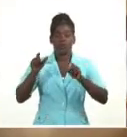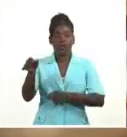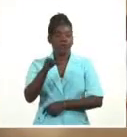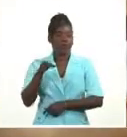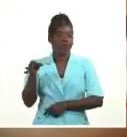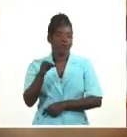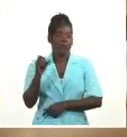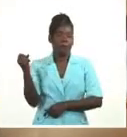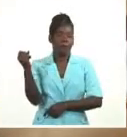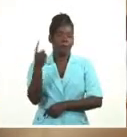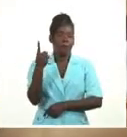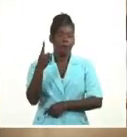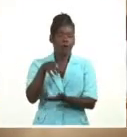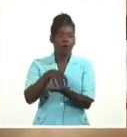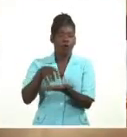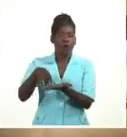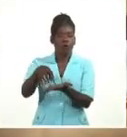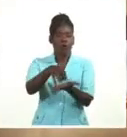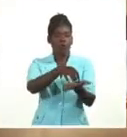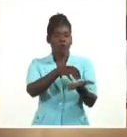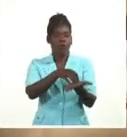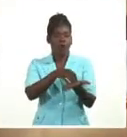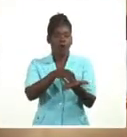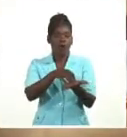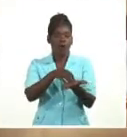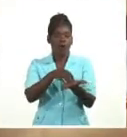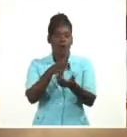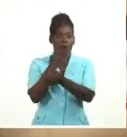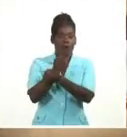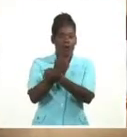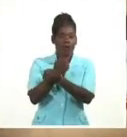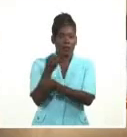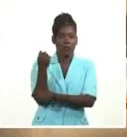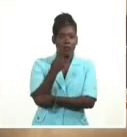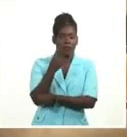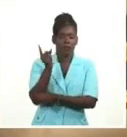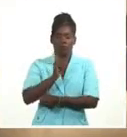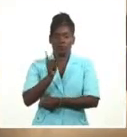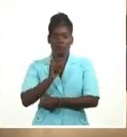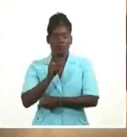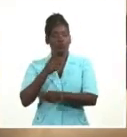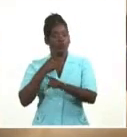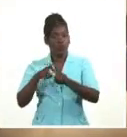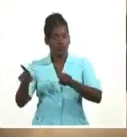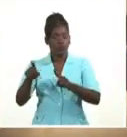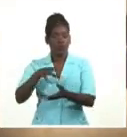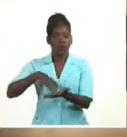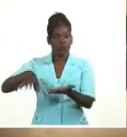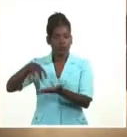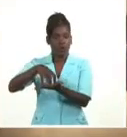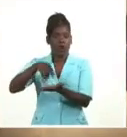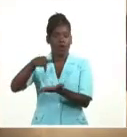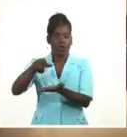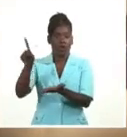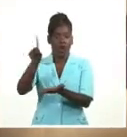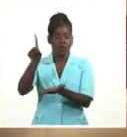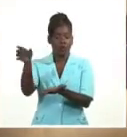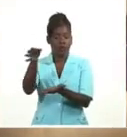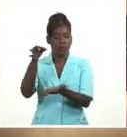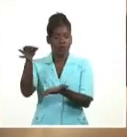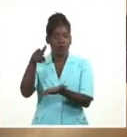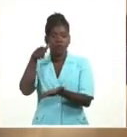solo en los territorios donde tenemos zonas bajas y que se puedan provocar inundación, sino que en todos los territorios, los 11 municipios de